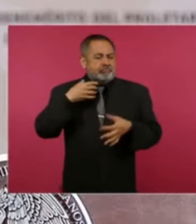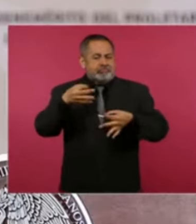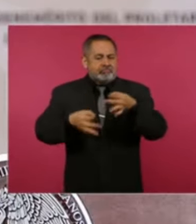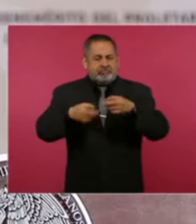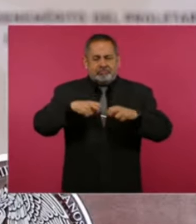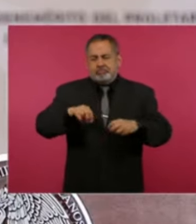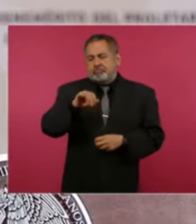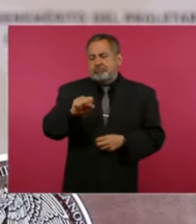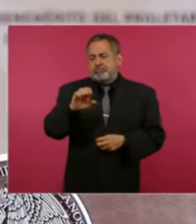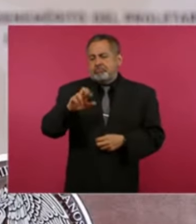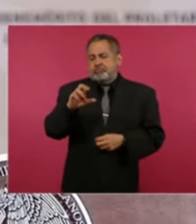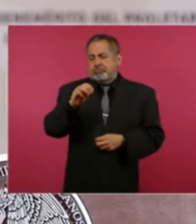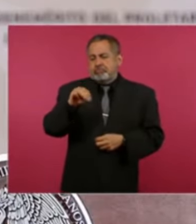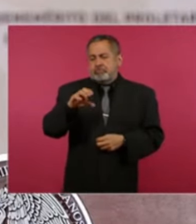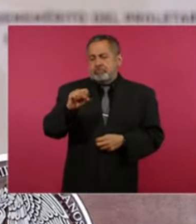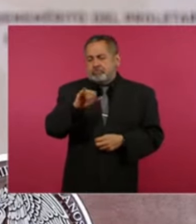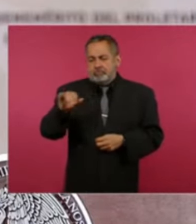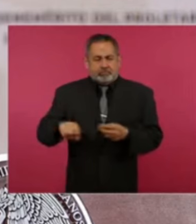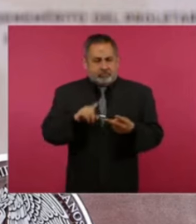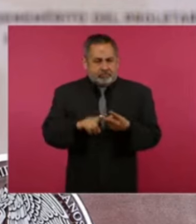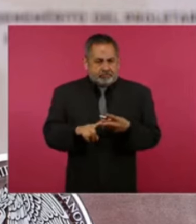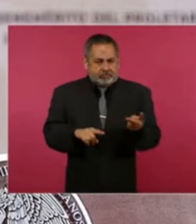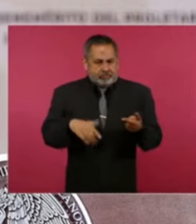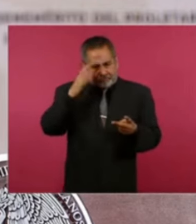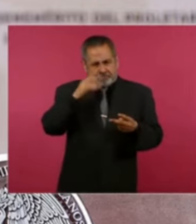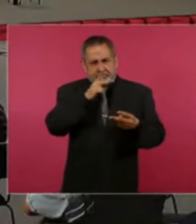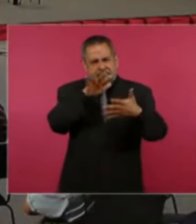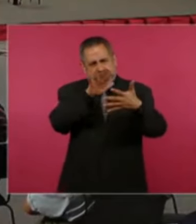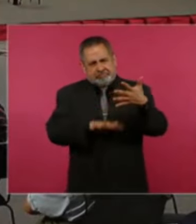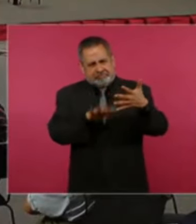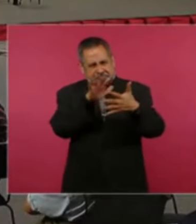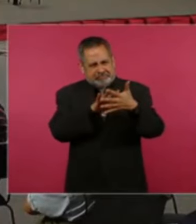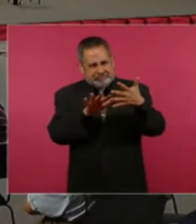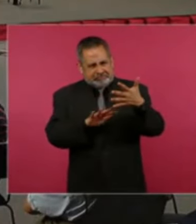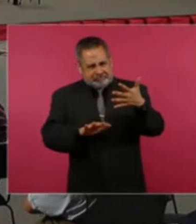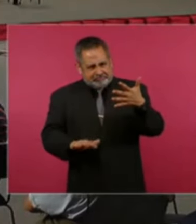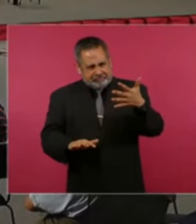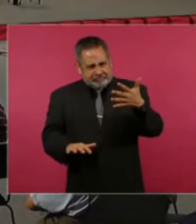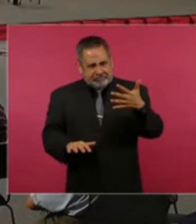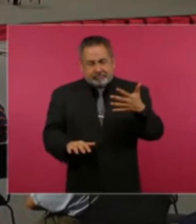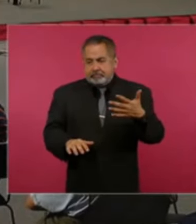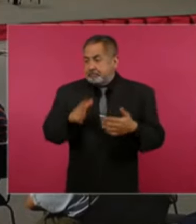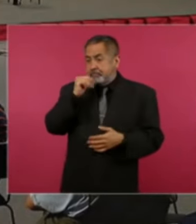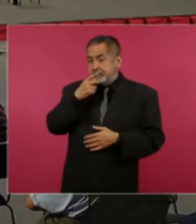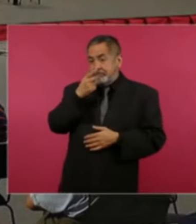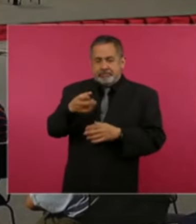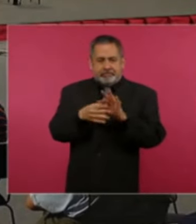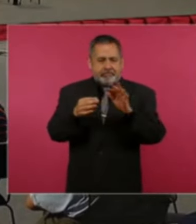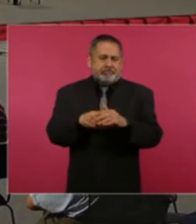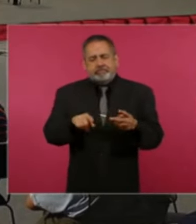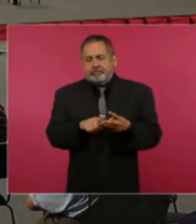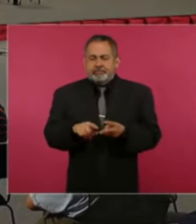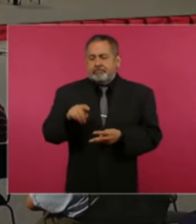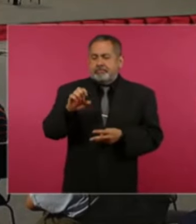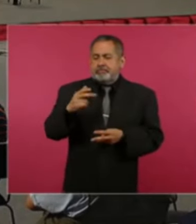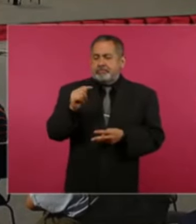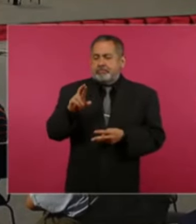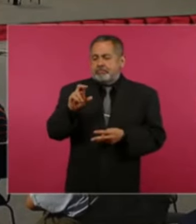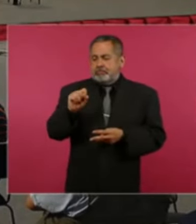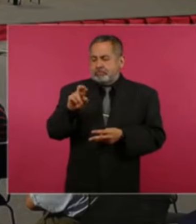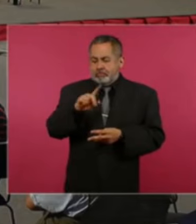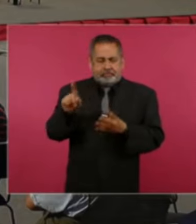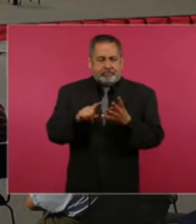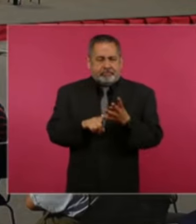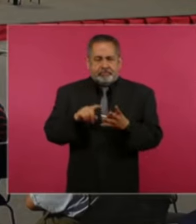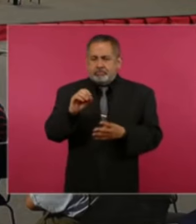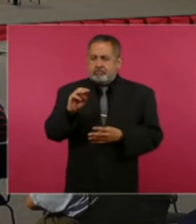Corte, José Ramón Cosío, la señora, mucho texto que no podemos mencionar en esta conferencia, Dolia Esteves, Héctor Suárez Gomis, Juan